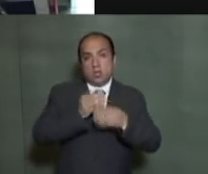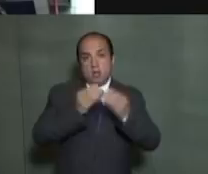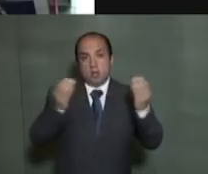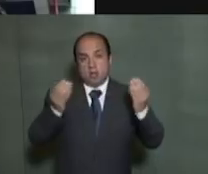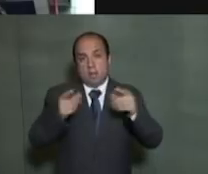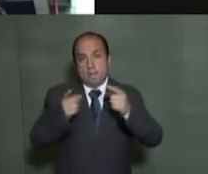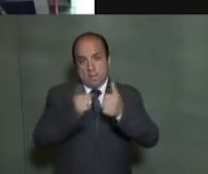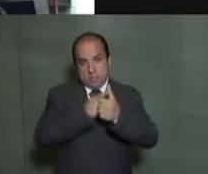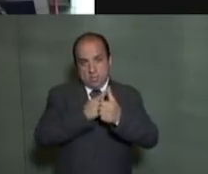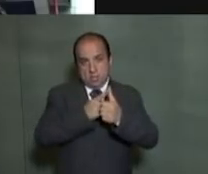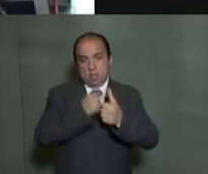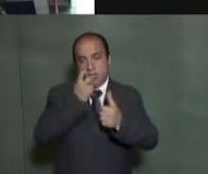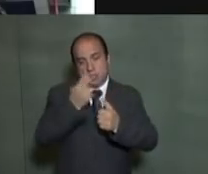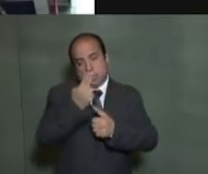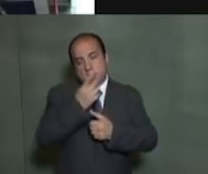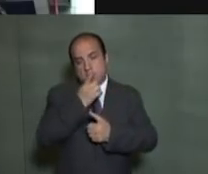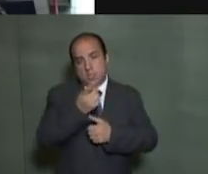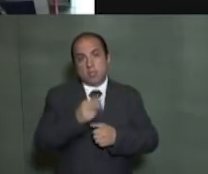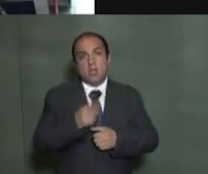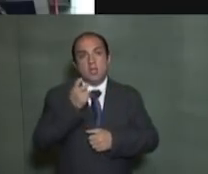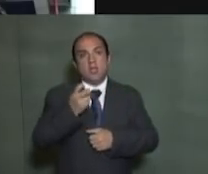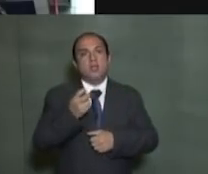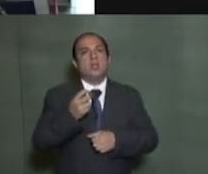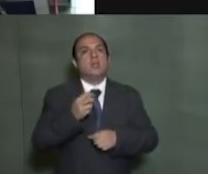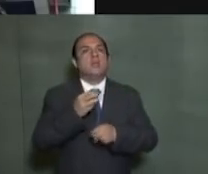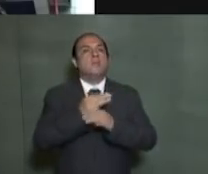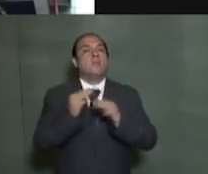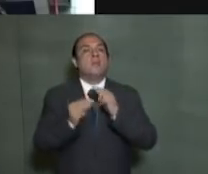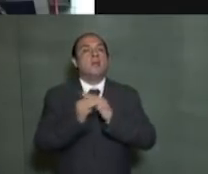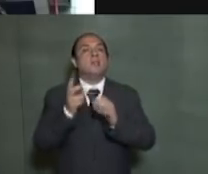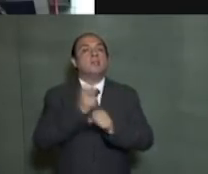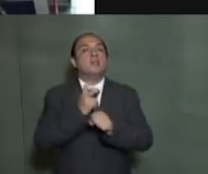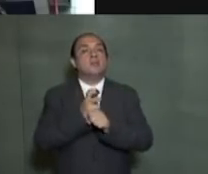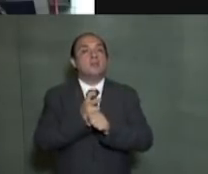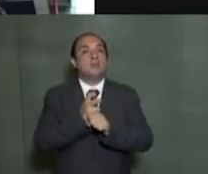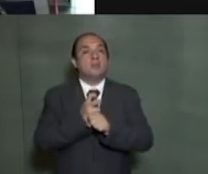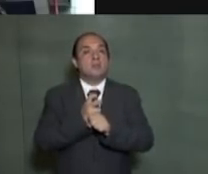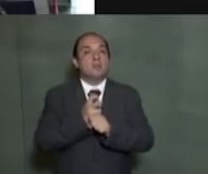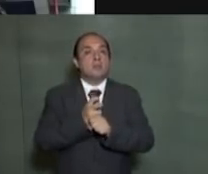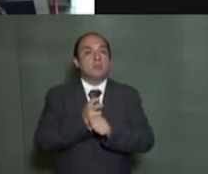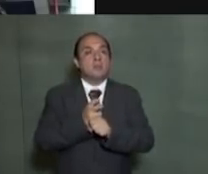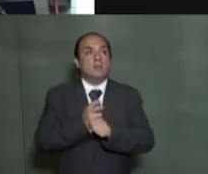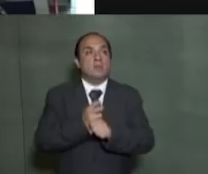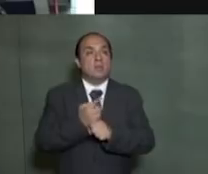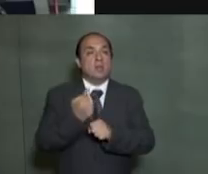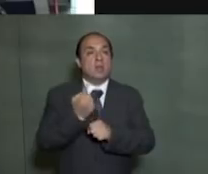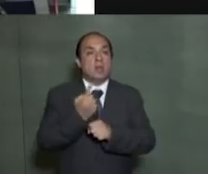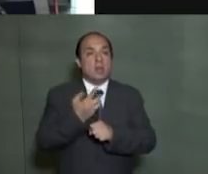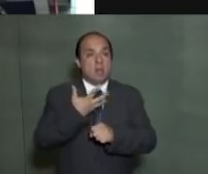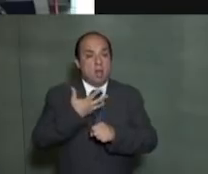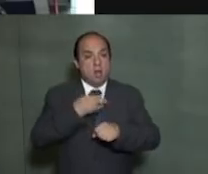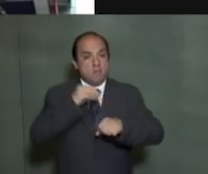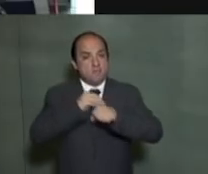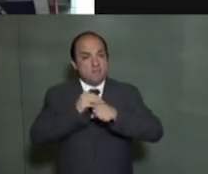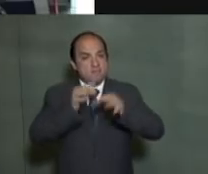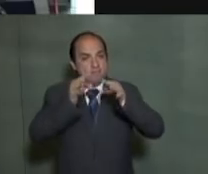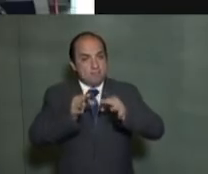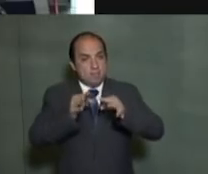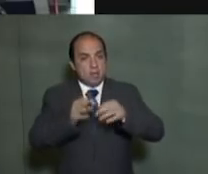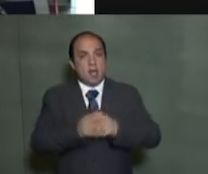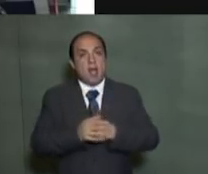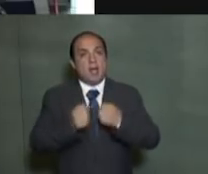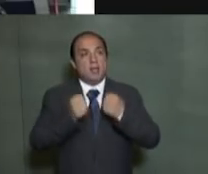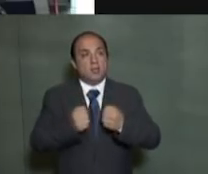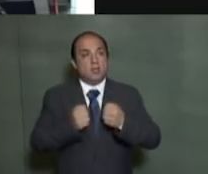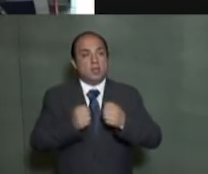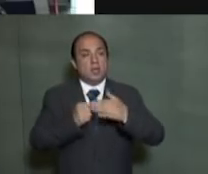principal, eso hay que decirlo. Son elementos secundarios de arriostramiento que, sin embargo, su correcto comportamiento garantizan que las traves